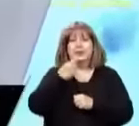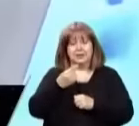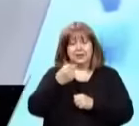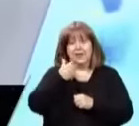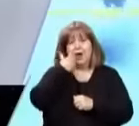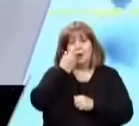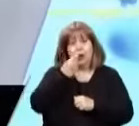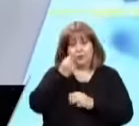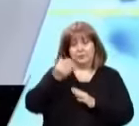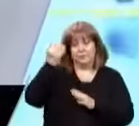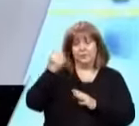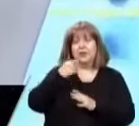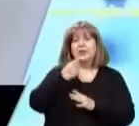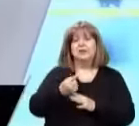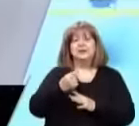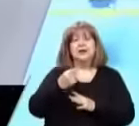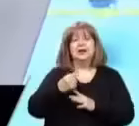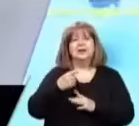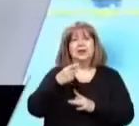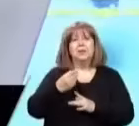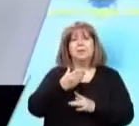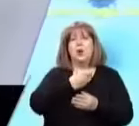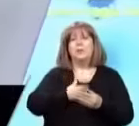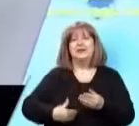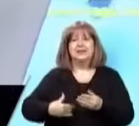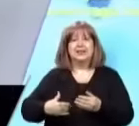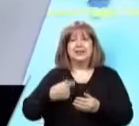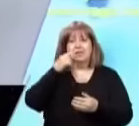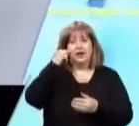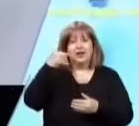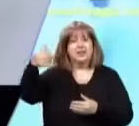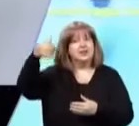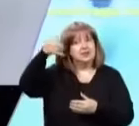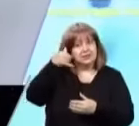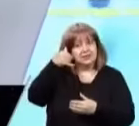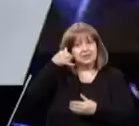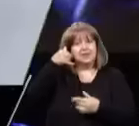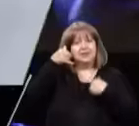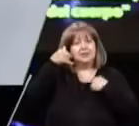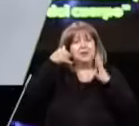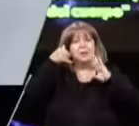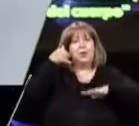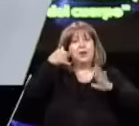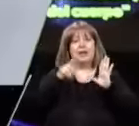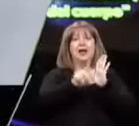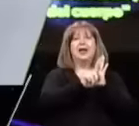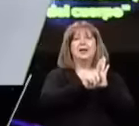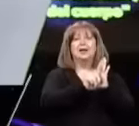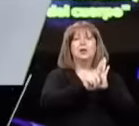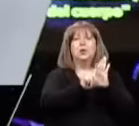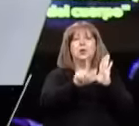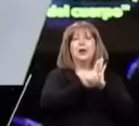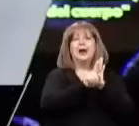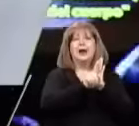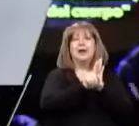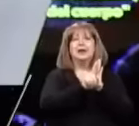de Lucio, quien hacía referencia a que hasta el propio presidente lo había llamado para prometerle que iban a tratar la ley. La